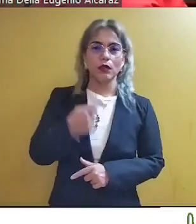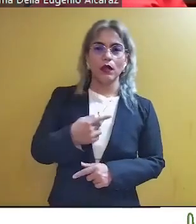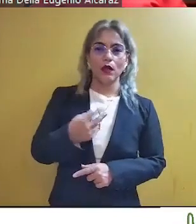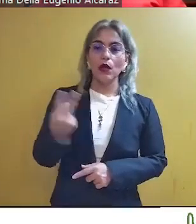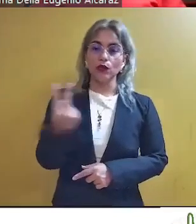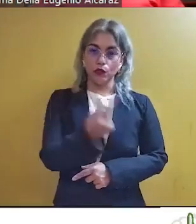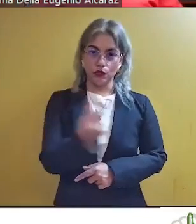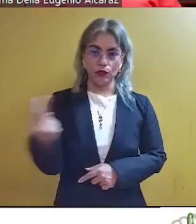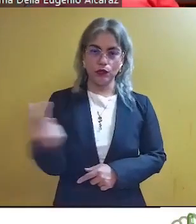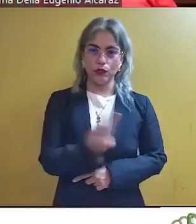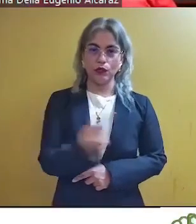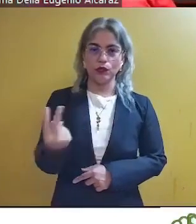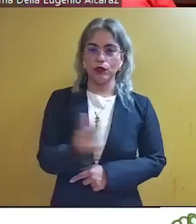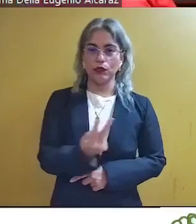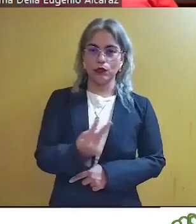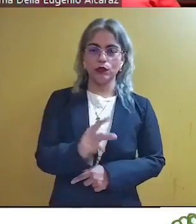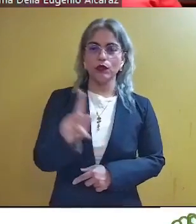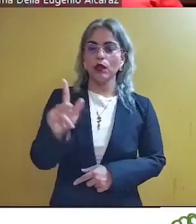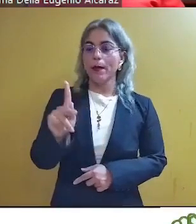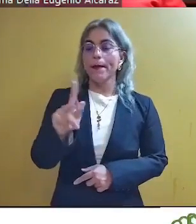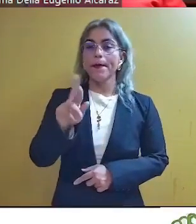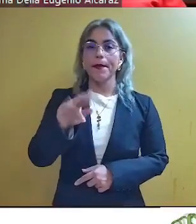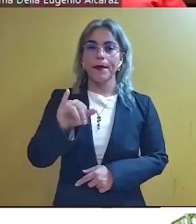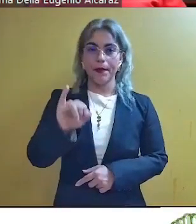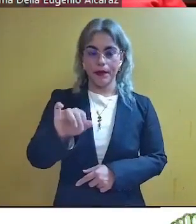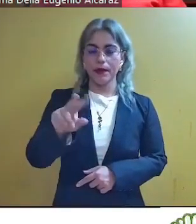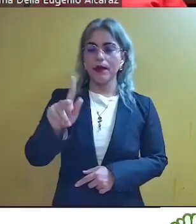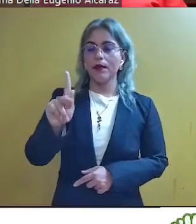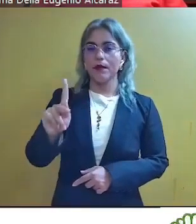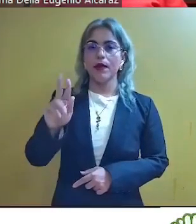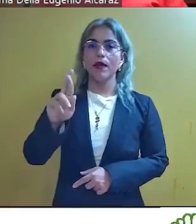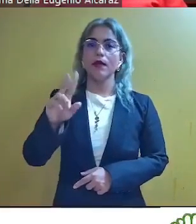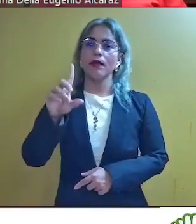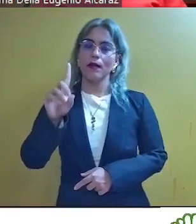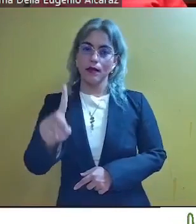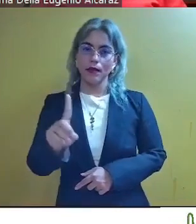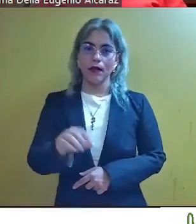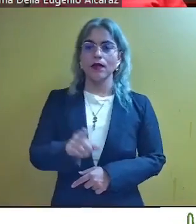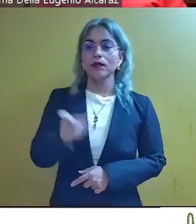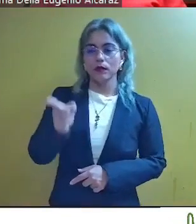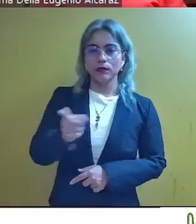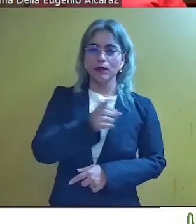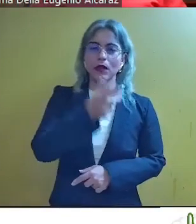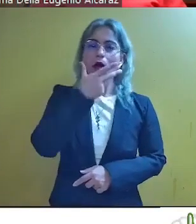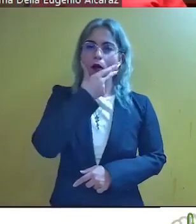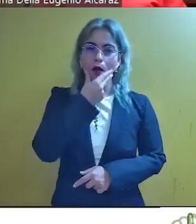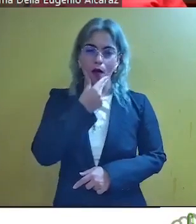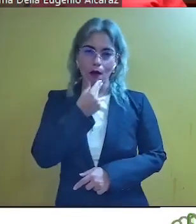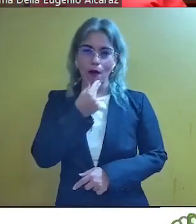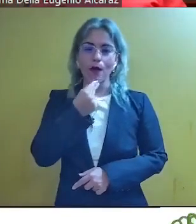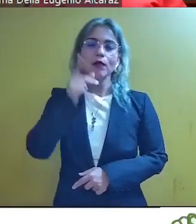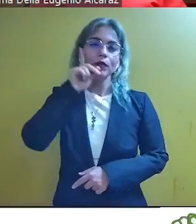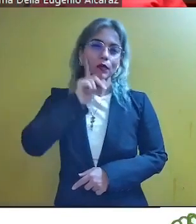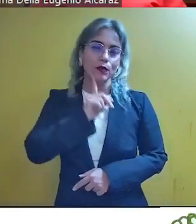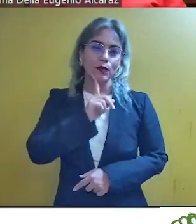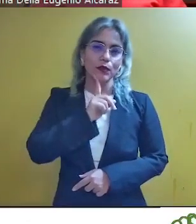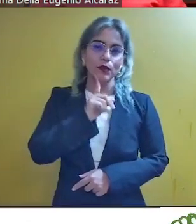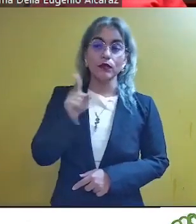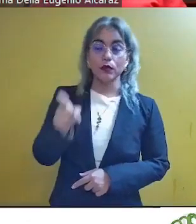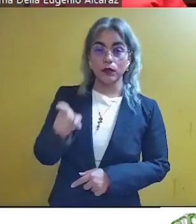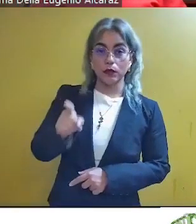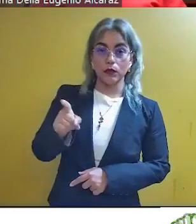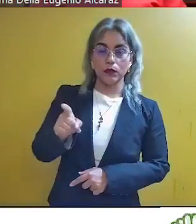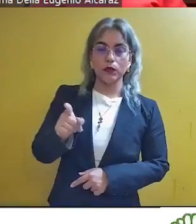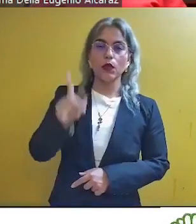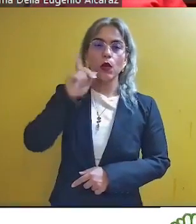Nacional, Revolucionario Institucional, así como Mijane Jiménez Salinas y Raúl de Jesús Cabrera. La autoridad responsable es el